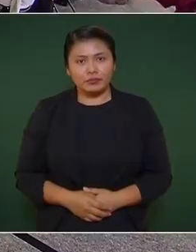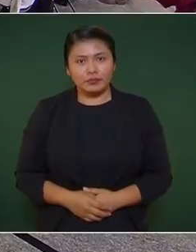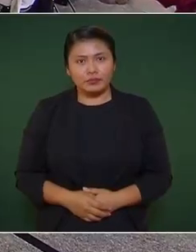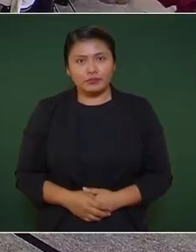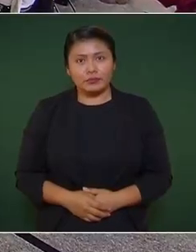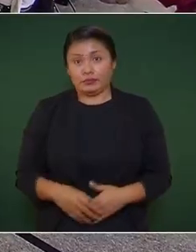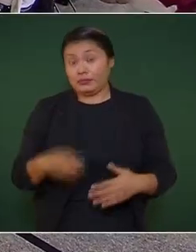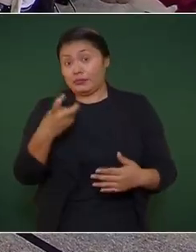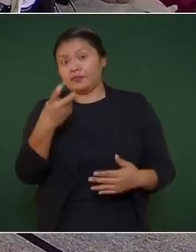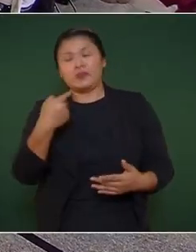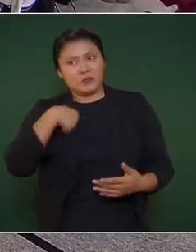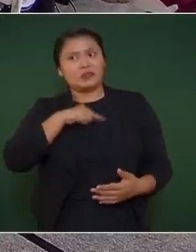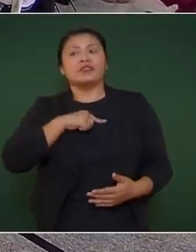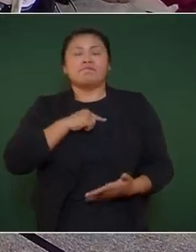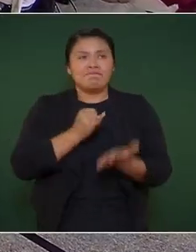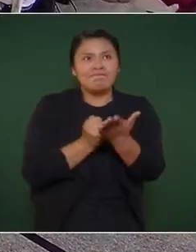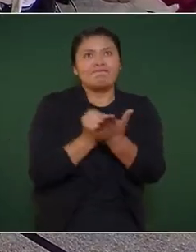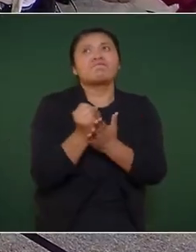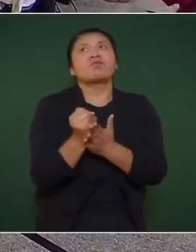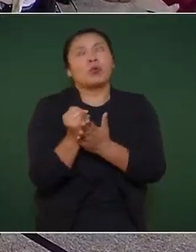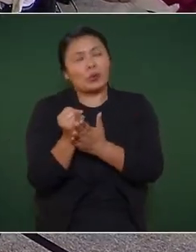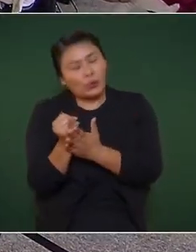fue buena decisión.